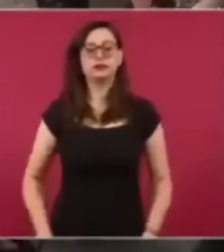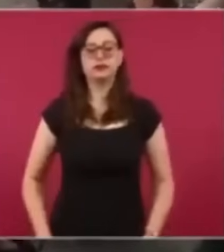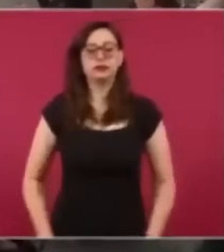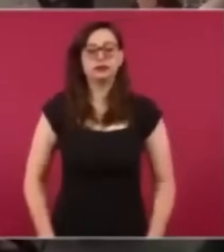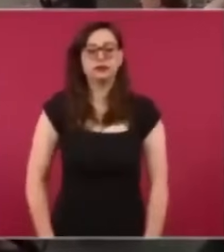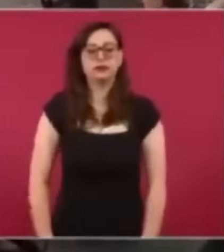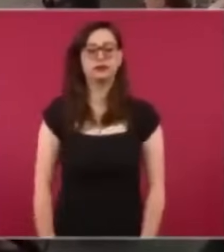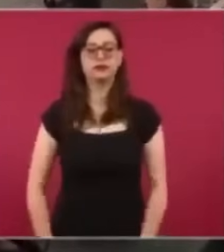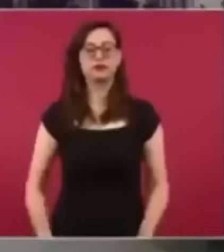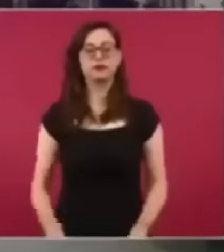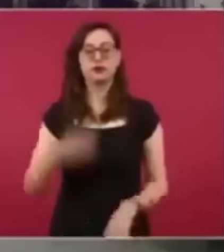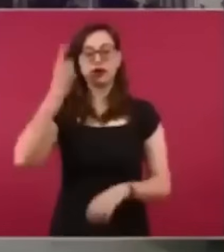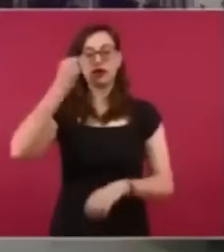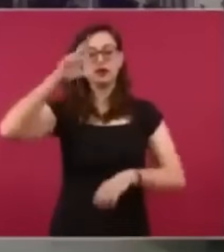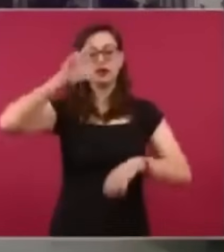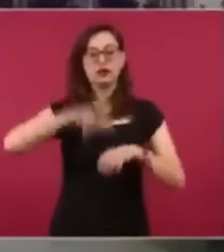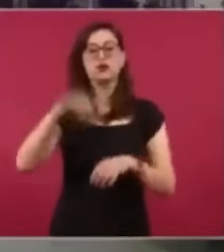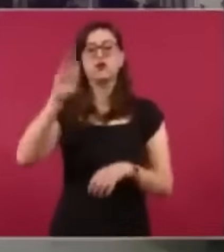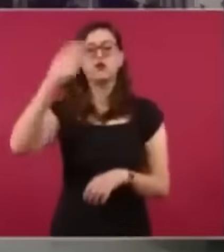la Dirección Federal de Seguridad?